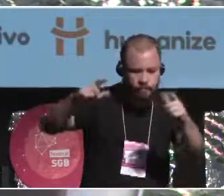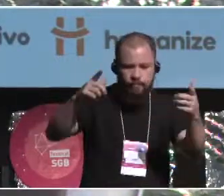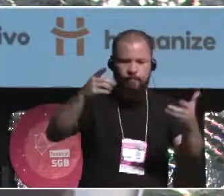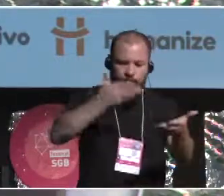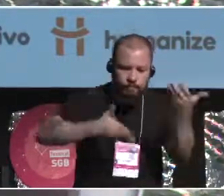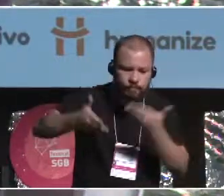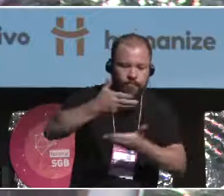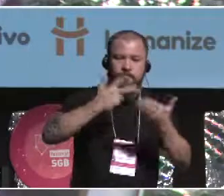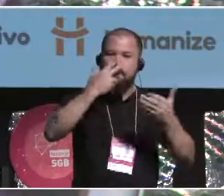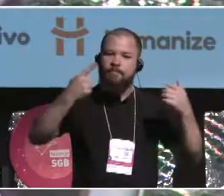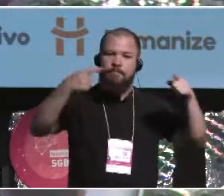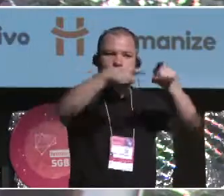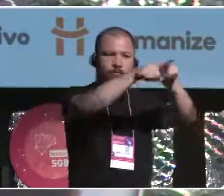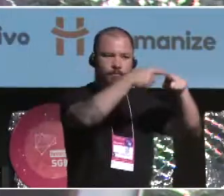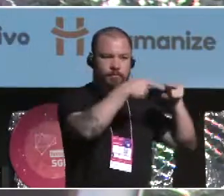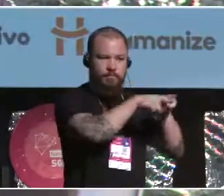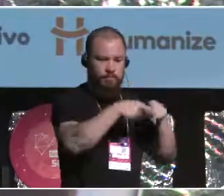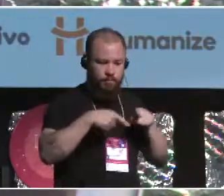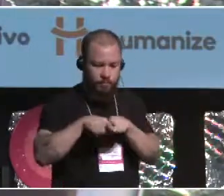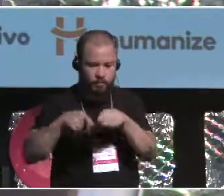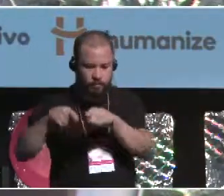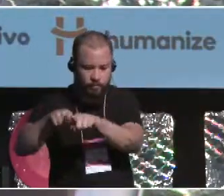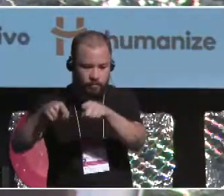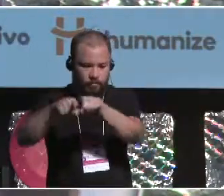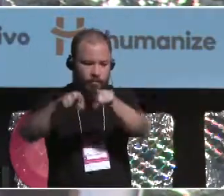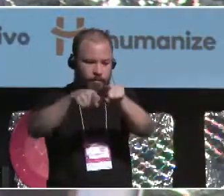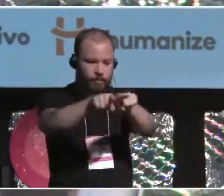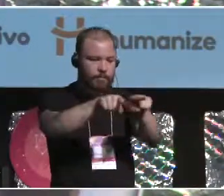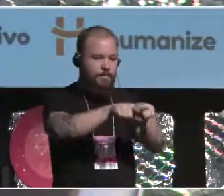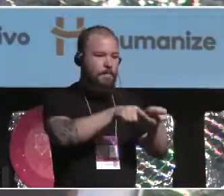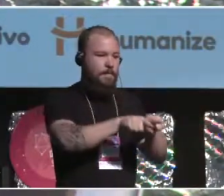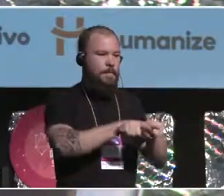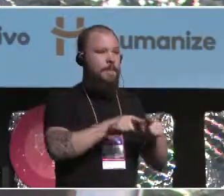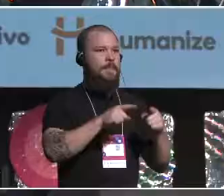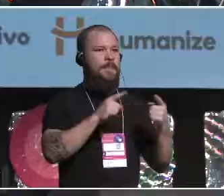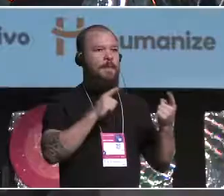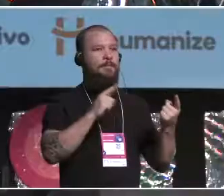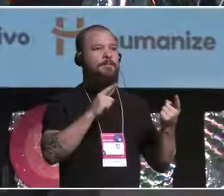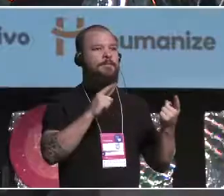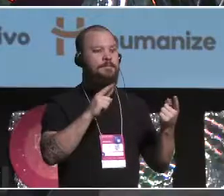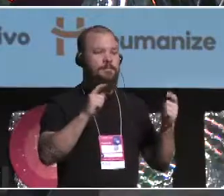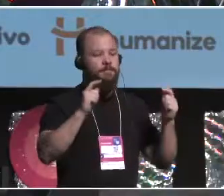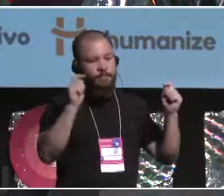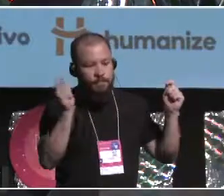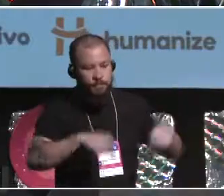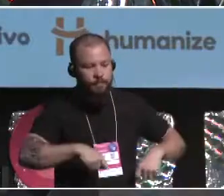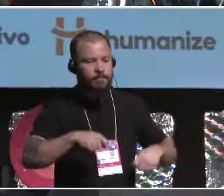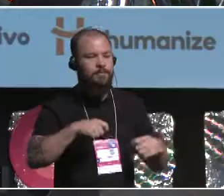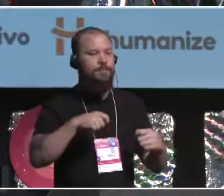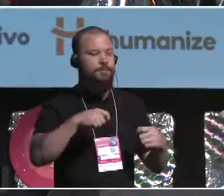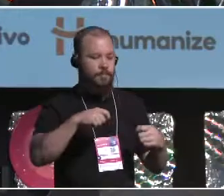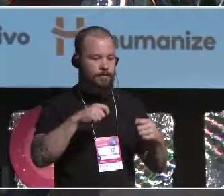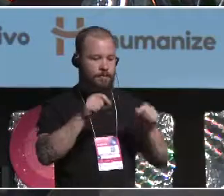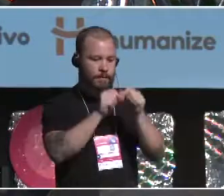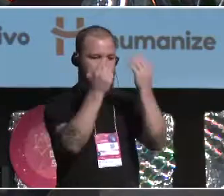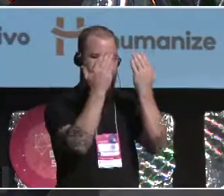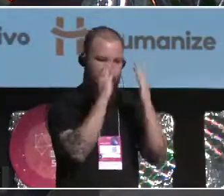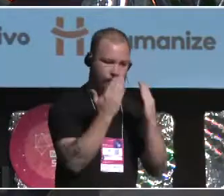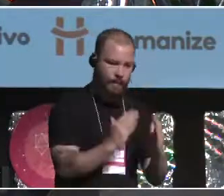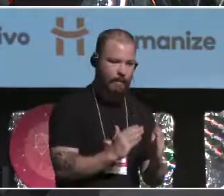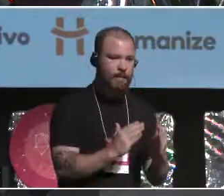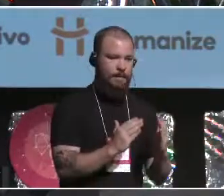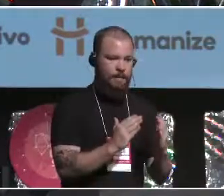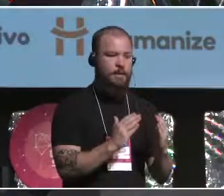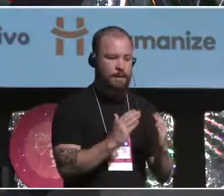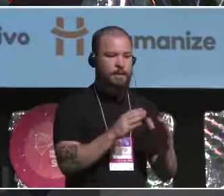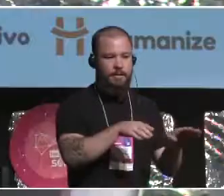medir. Ahora, los institutos de estadística no tienen las capacidades para hacer esos análisis, por eso hay que sumar a otros actores que sí saben